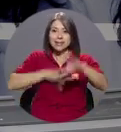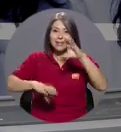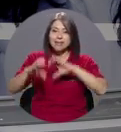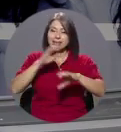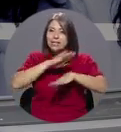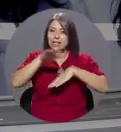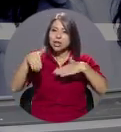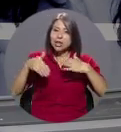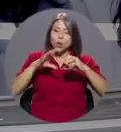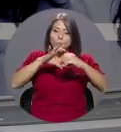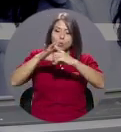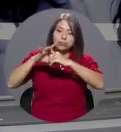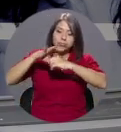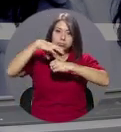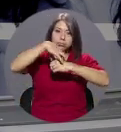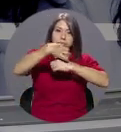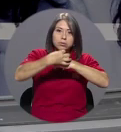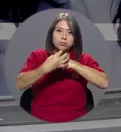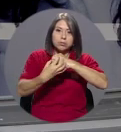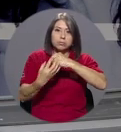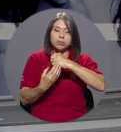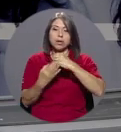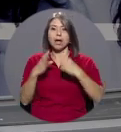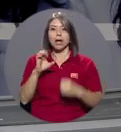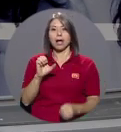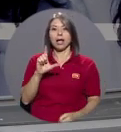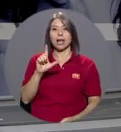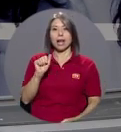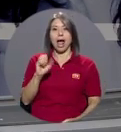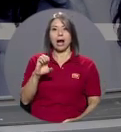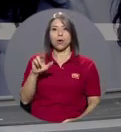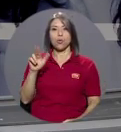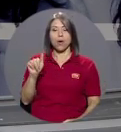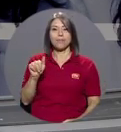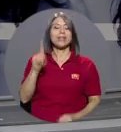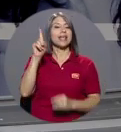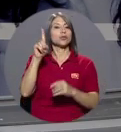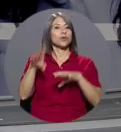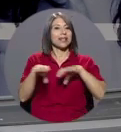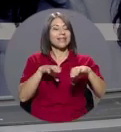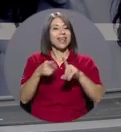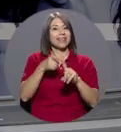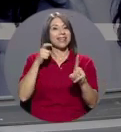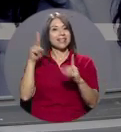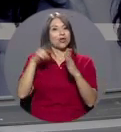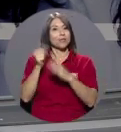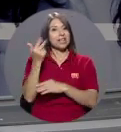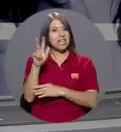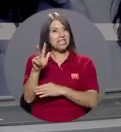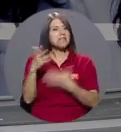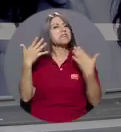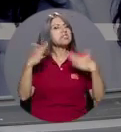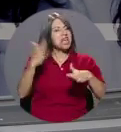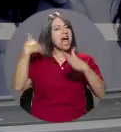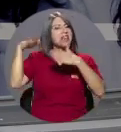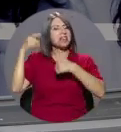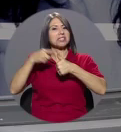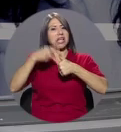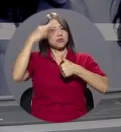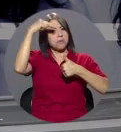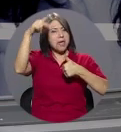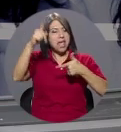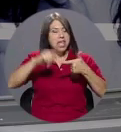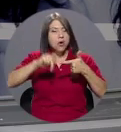científicas en todos los continentes. El ACUA es una actividad que se desarrolla desde el 2013, se ha desarrollado en México, se ha desarrollado